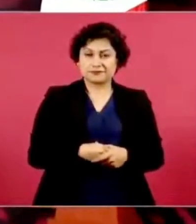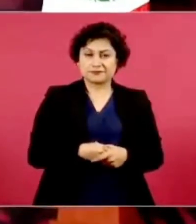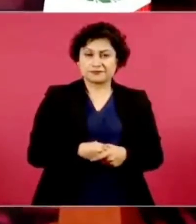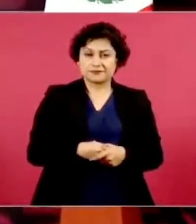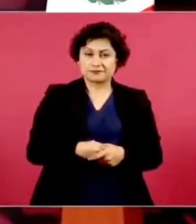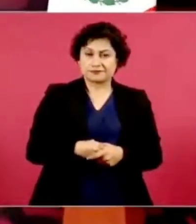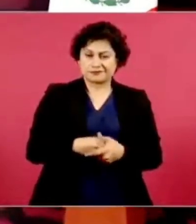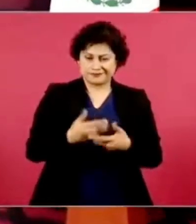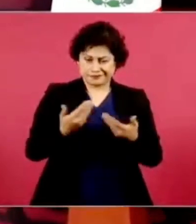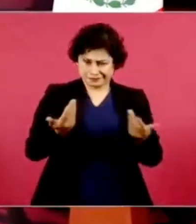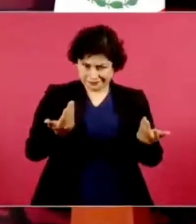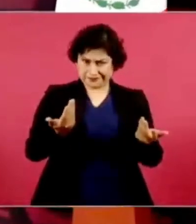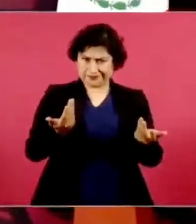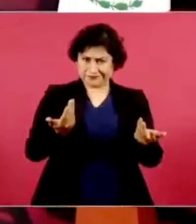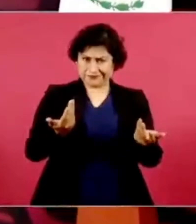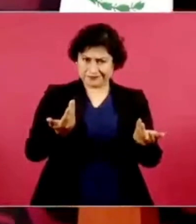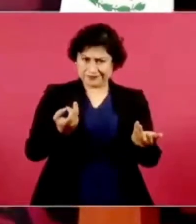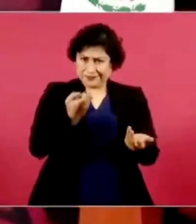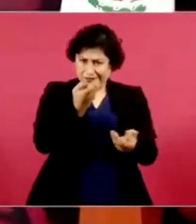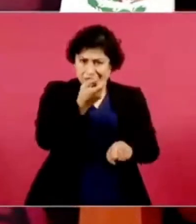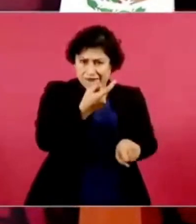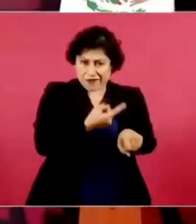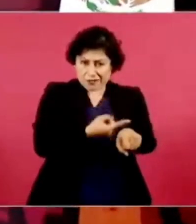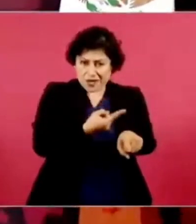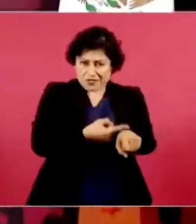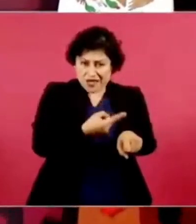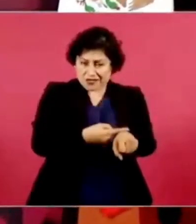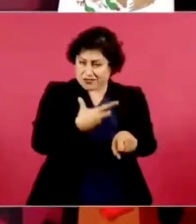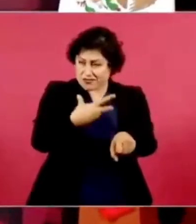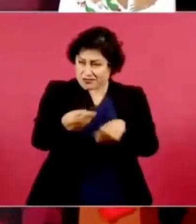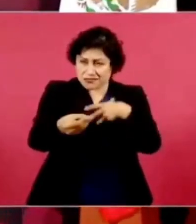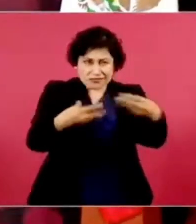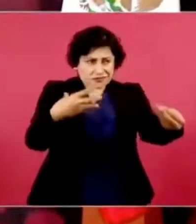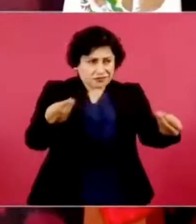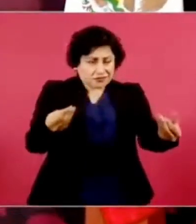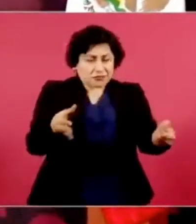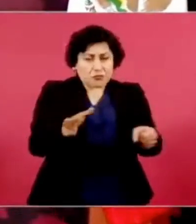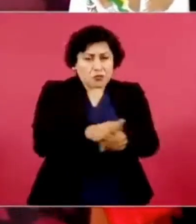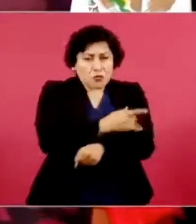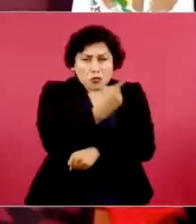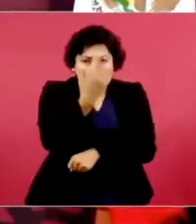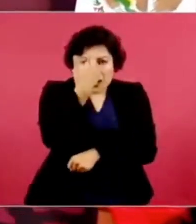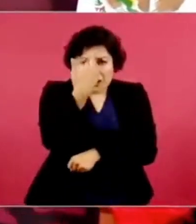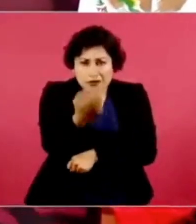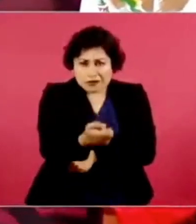es esta pandemia que tanto afecta?